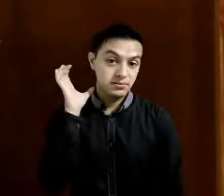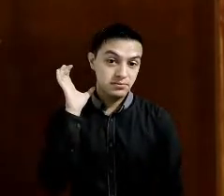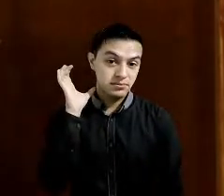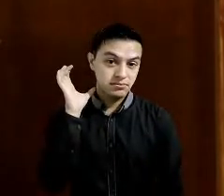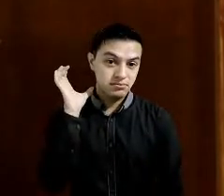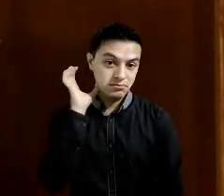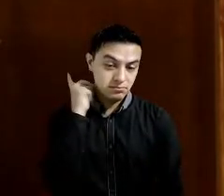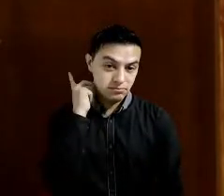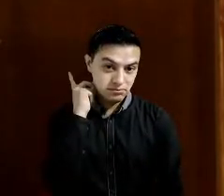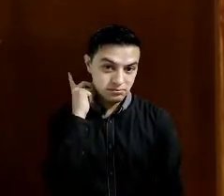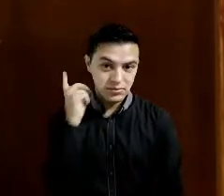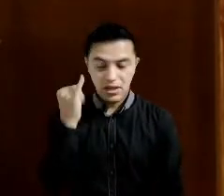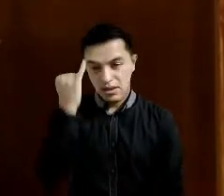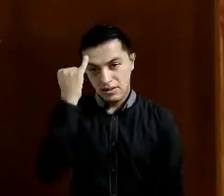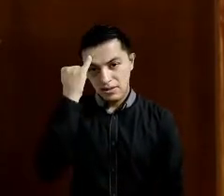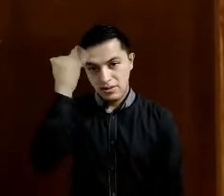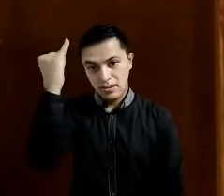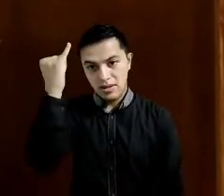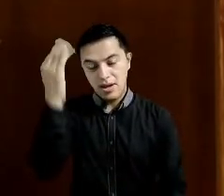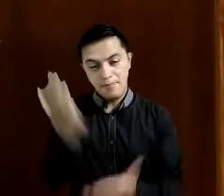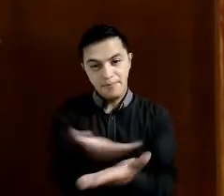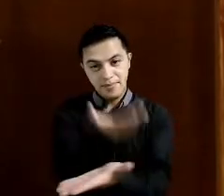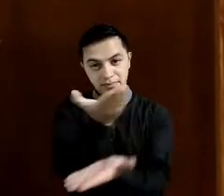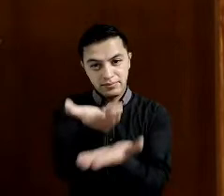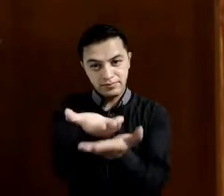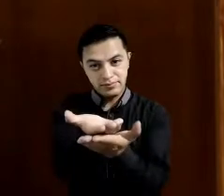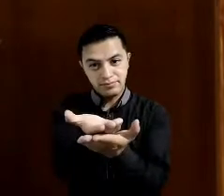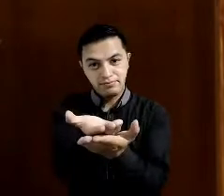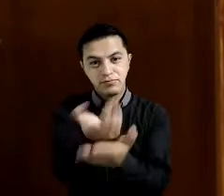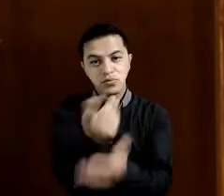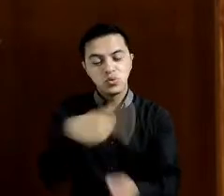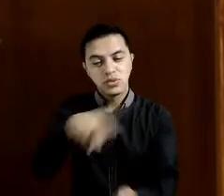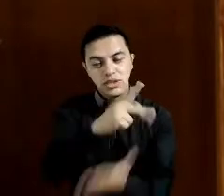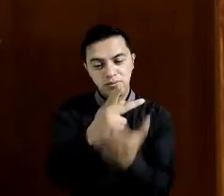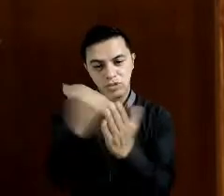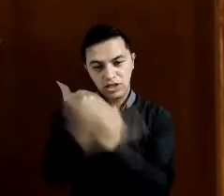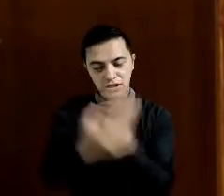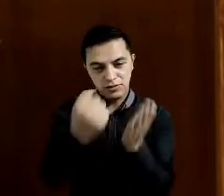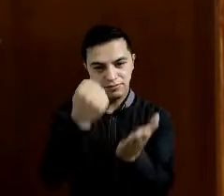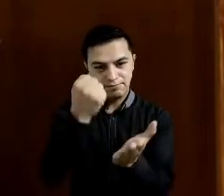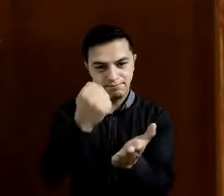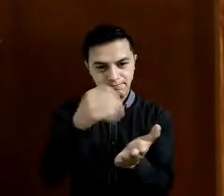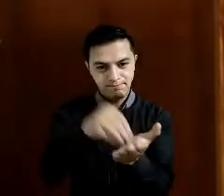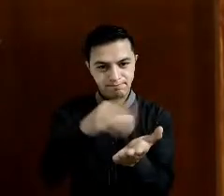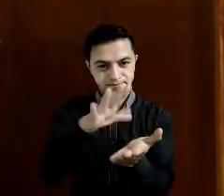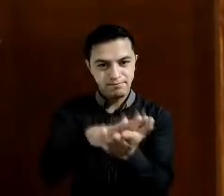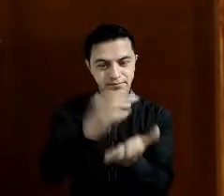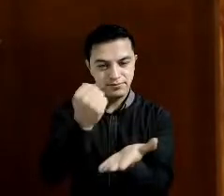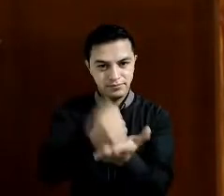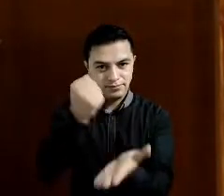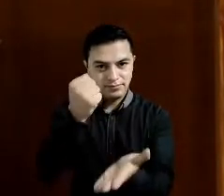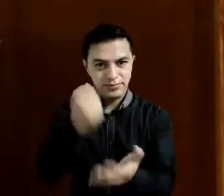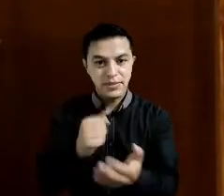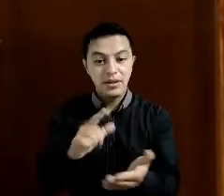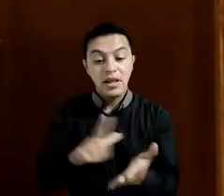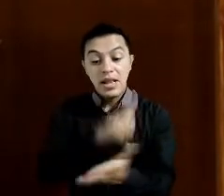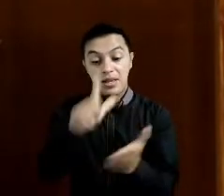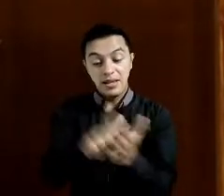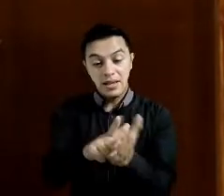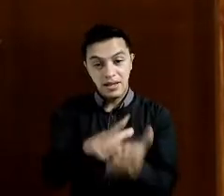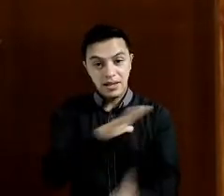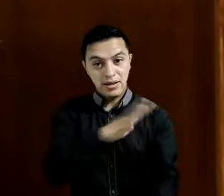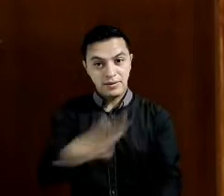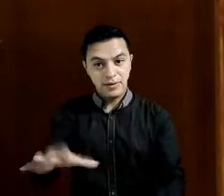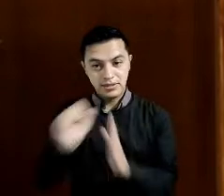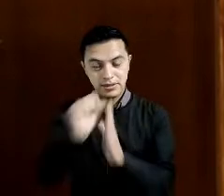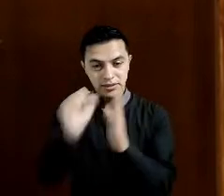siguiente iniciativa con proyecto de decreto por el que se reforma la Ley General del Sistema